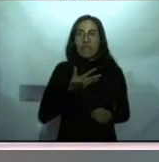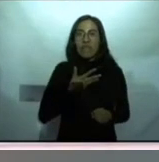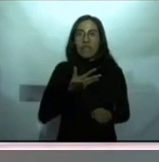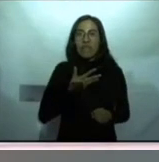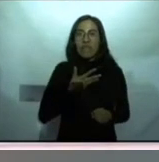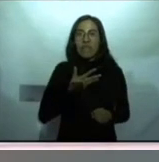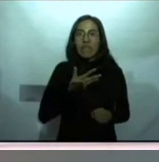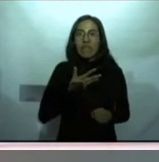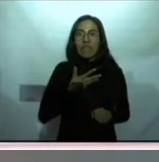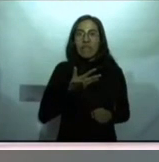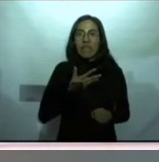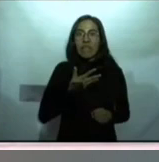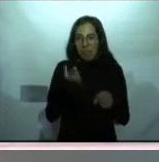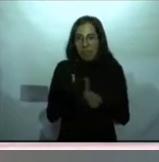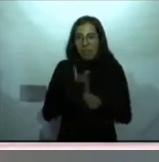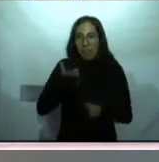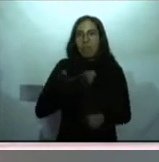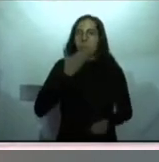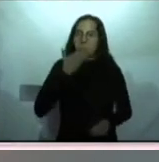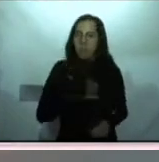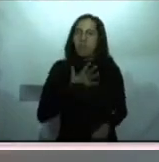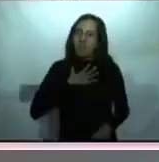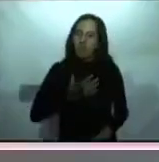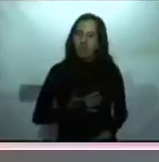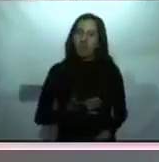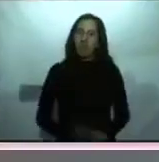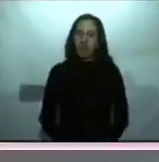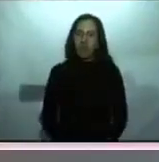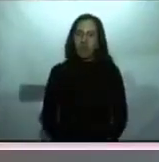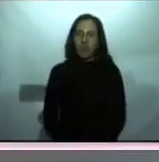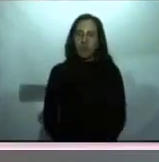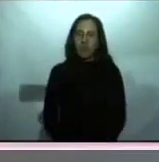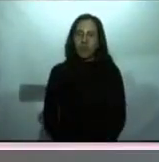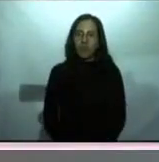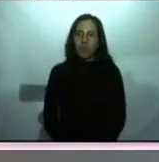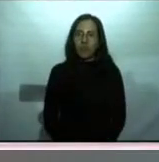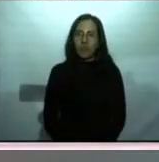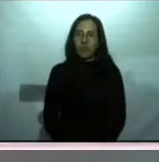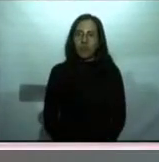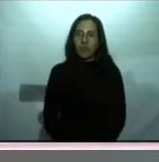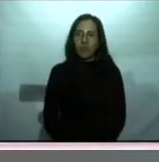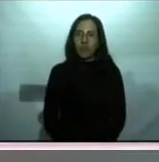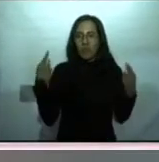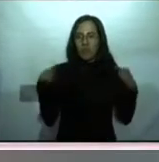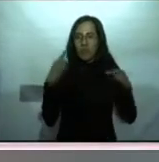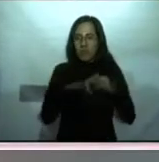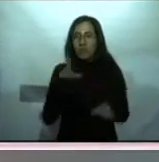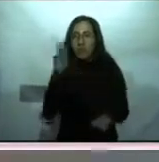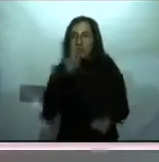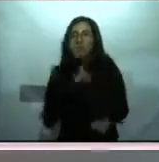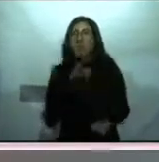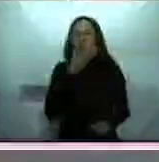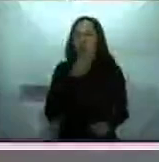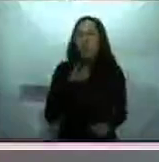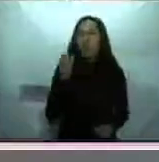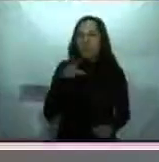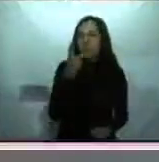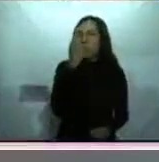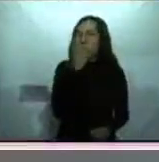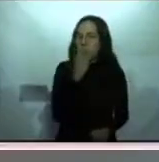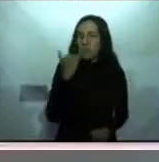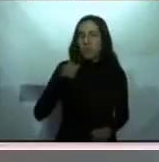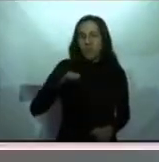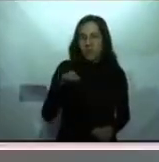salarios justos. Por eso, los maestros, maestras, la policía, la Guardia